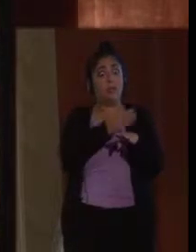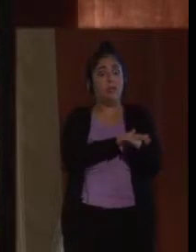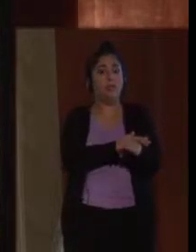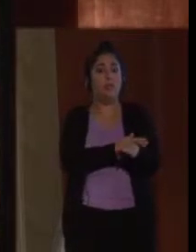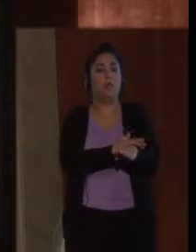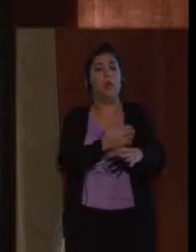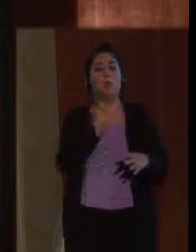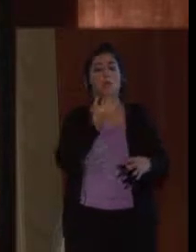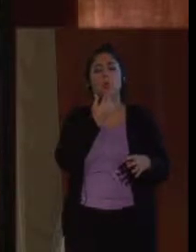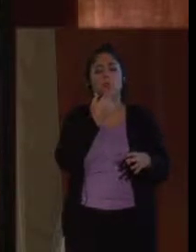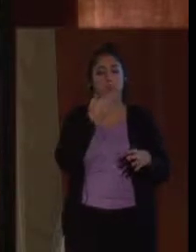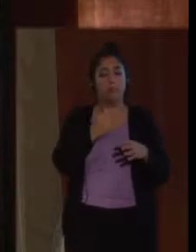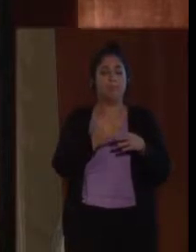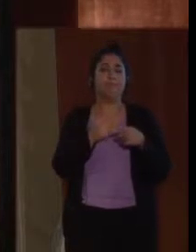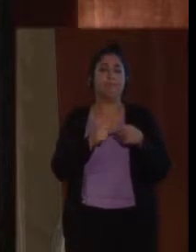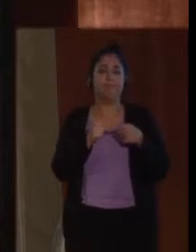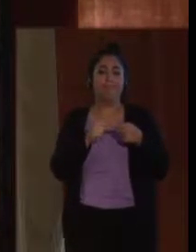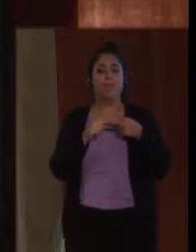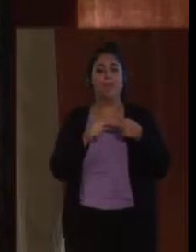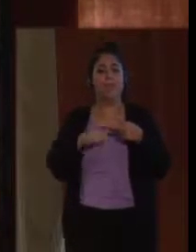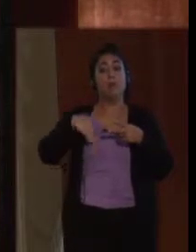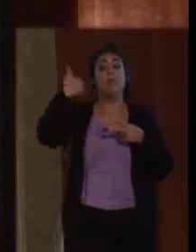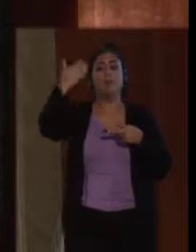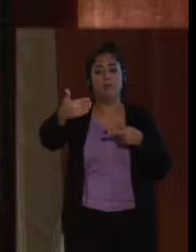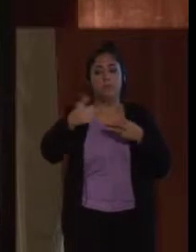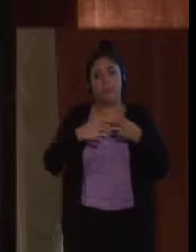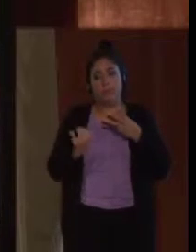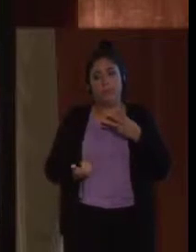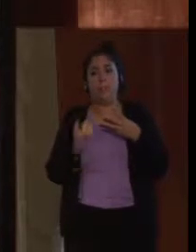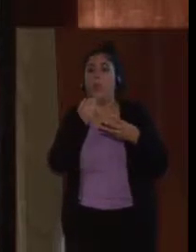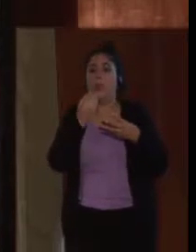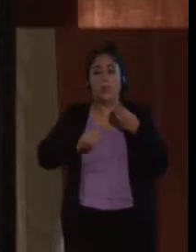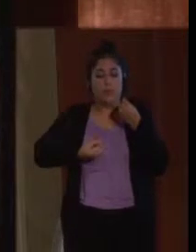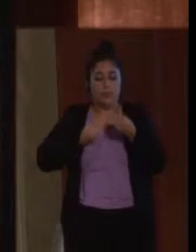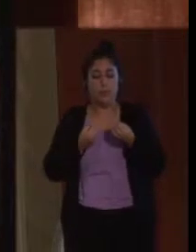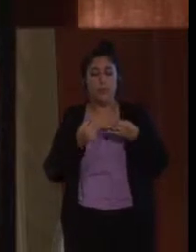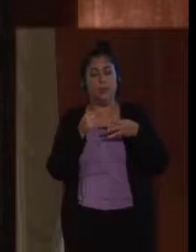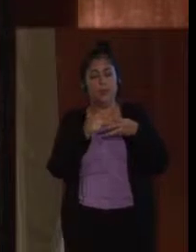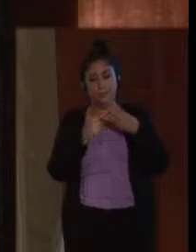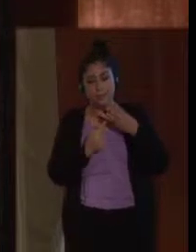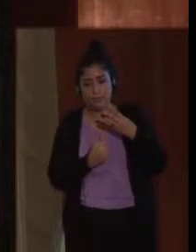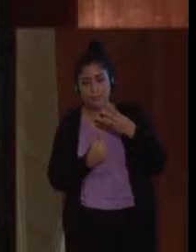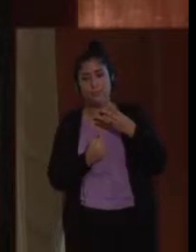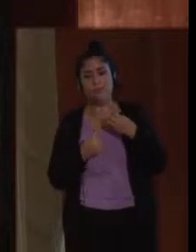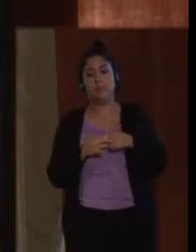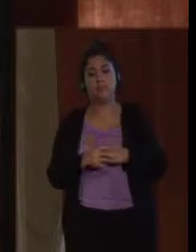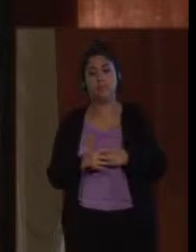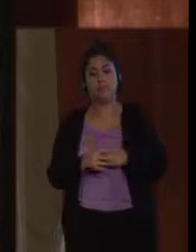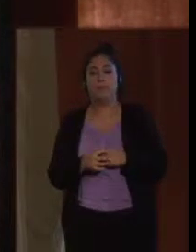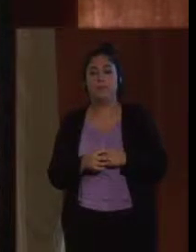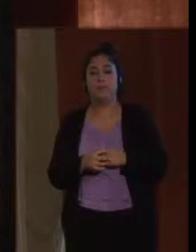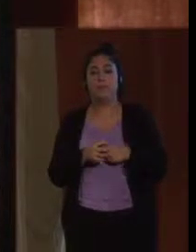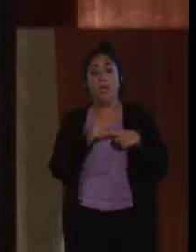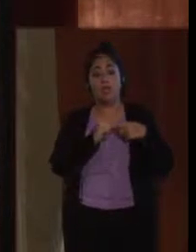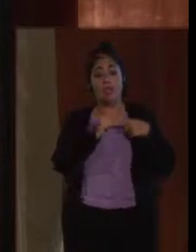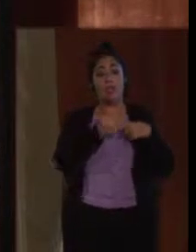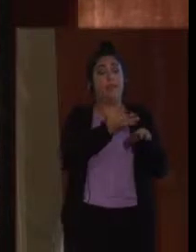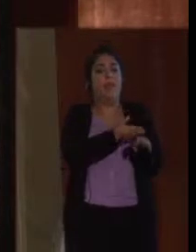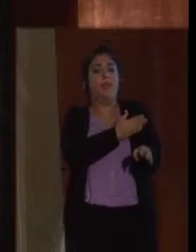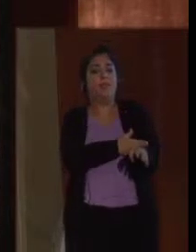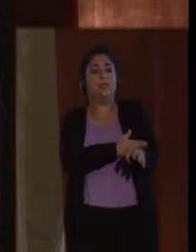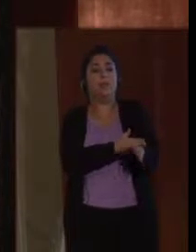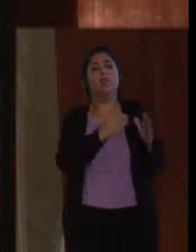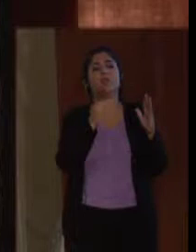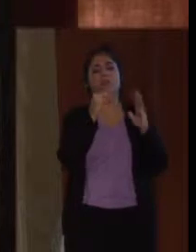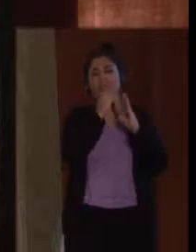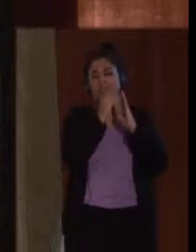normas de regulación, ¿no? El análisis de riesgo prospectivo de los proyectos de inversión pública, las medidas de